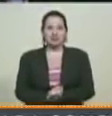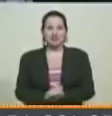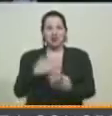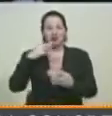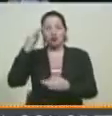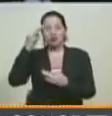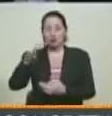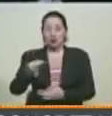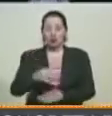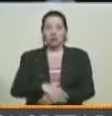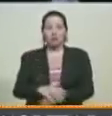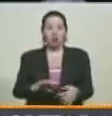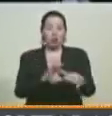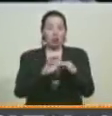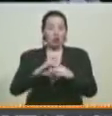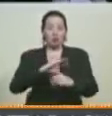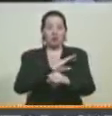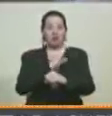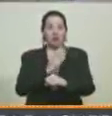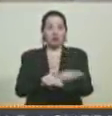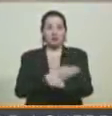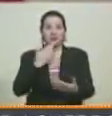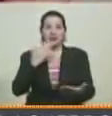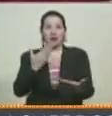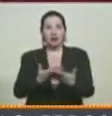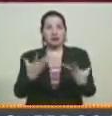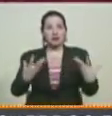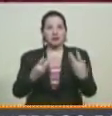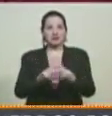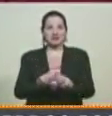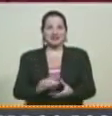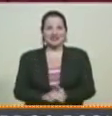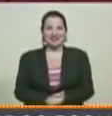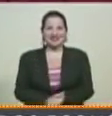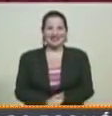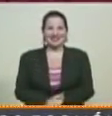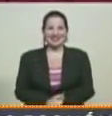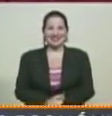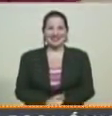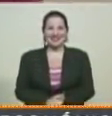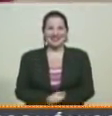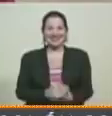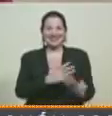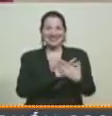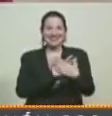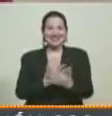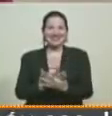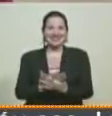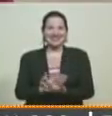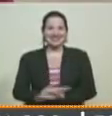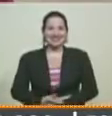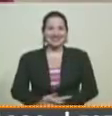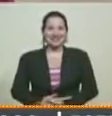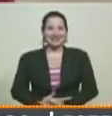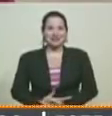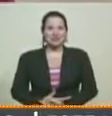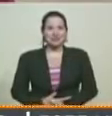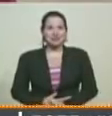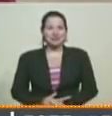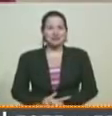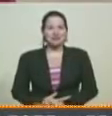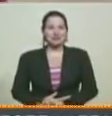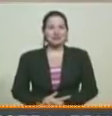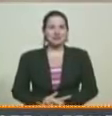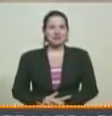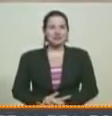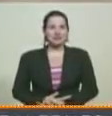hermano. Unamos fuerza. Gracias por estar aquí. Quedo a sus órdenes, pues. Escuchaban entonces.